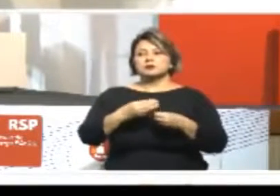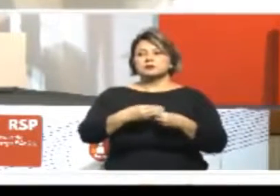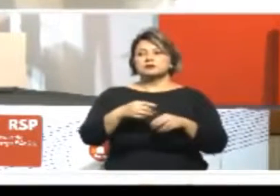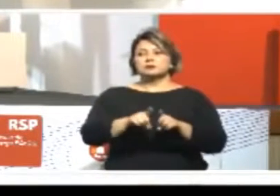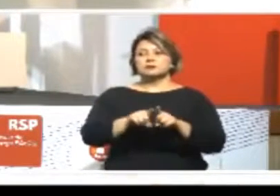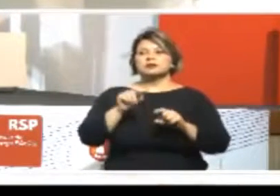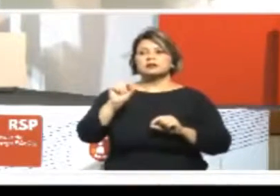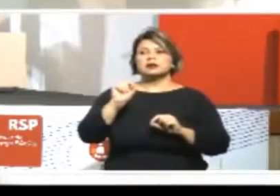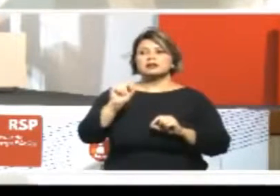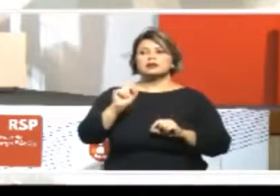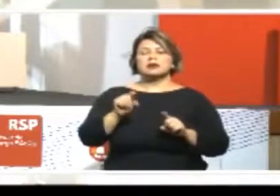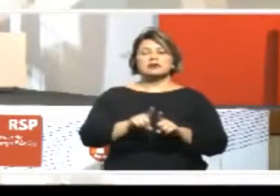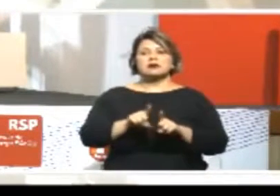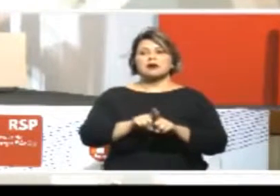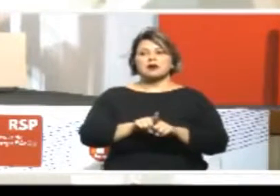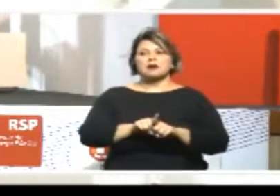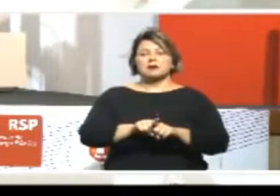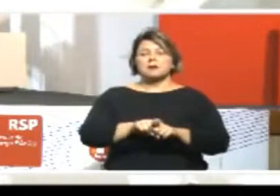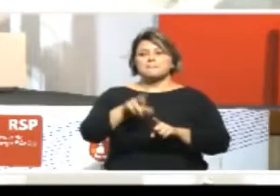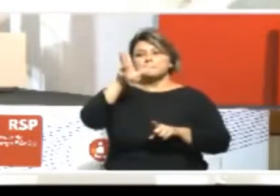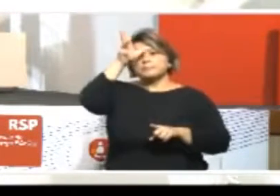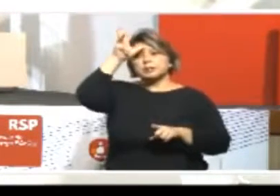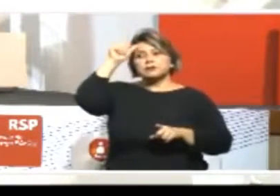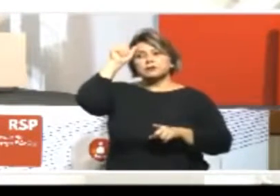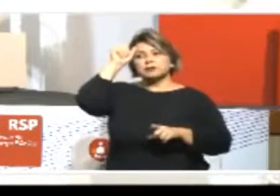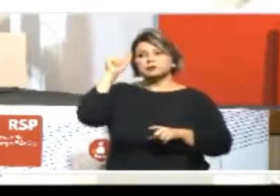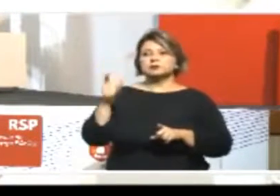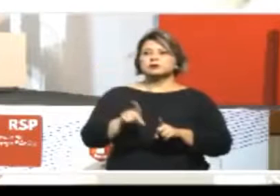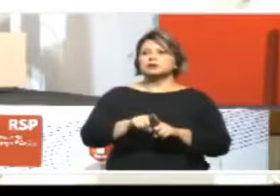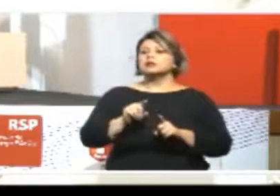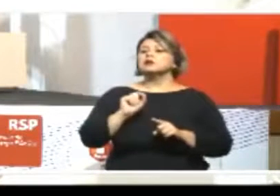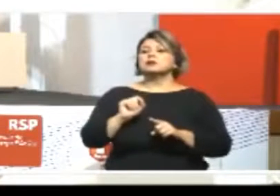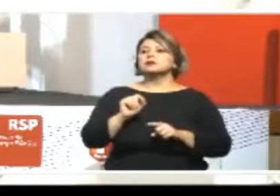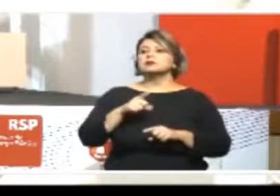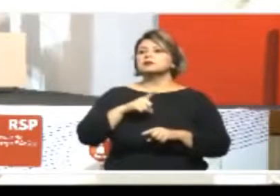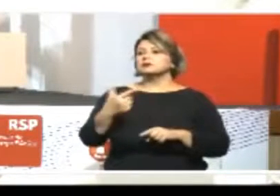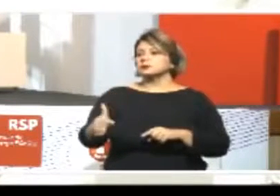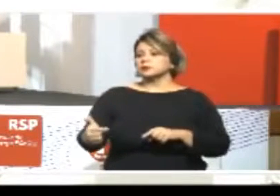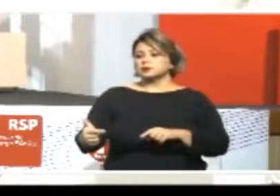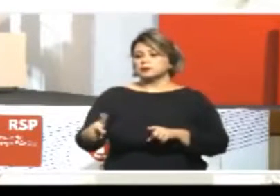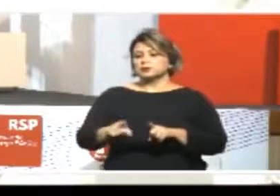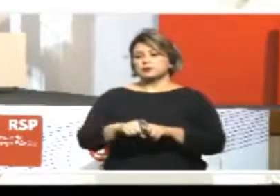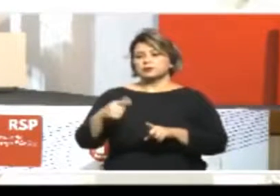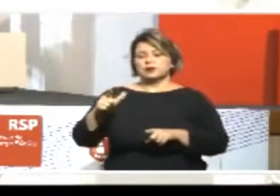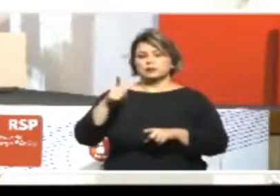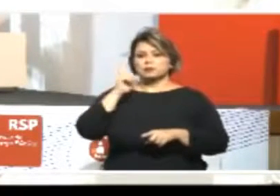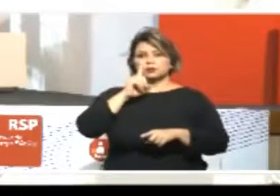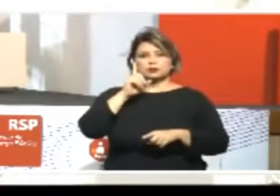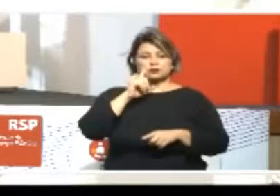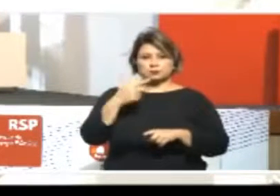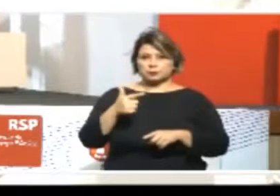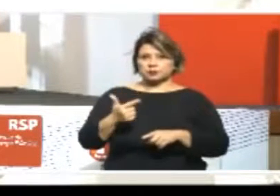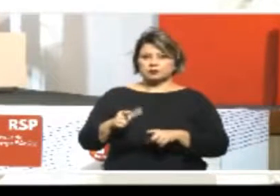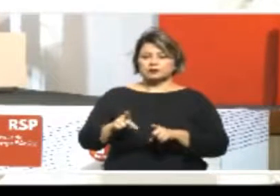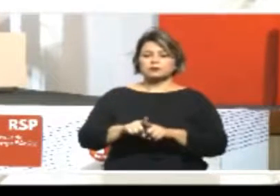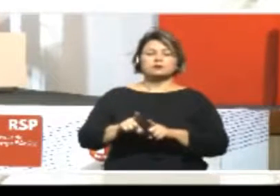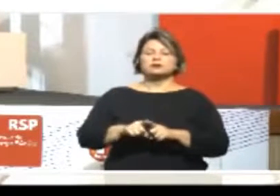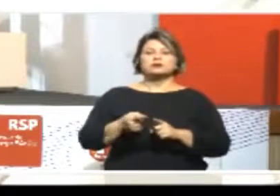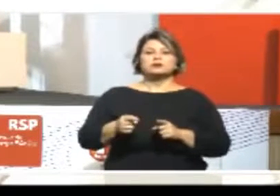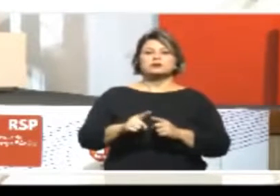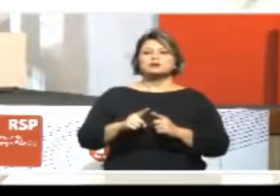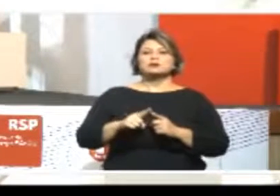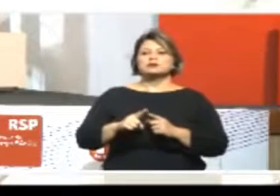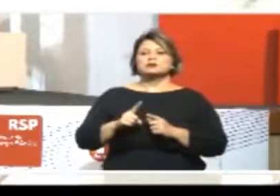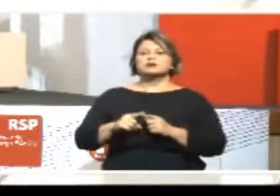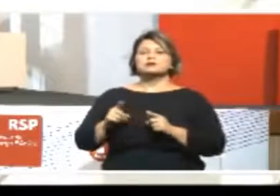acá no tenemos un city manager, como es lo que tenemos en Estados Unidos, que además del alcalde hay un